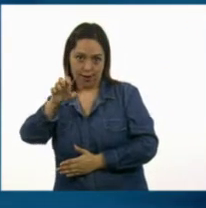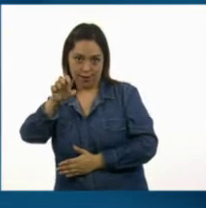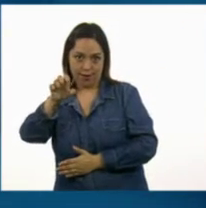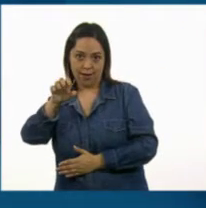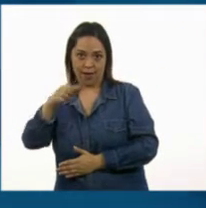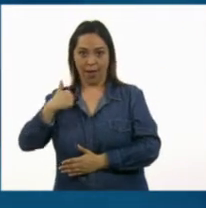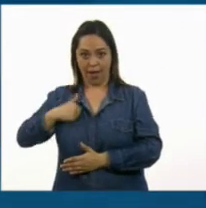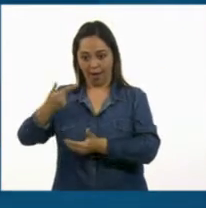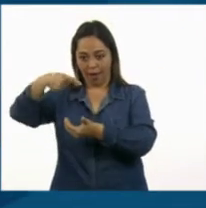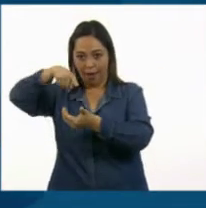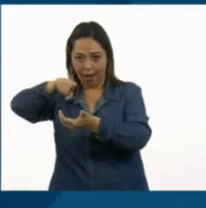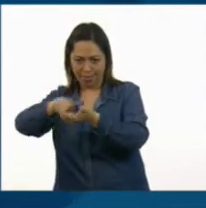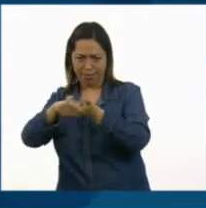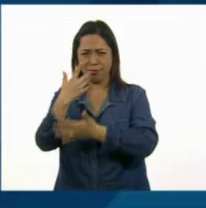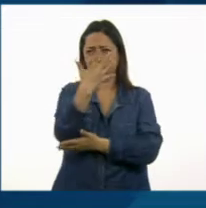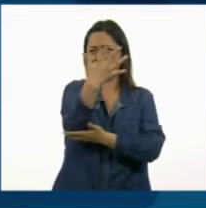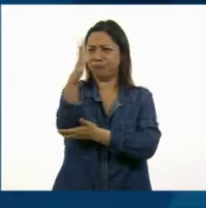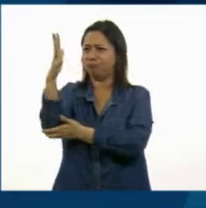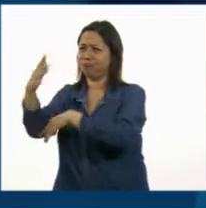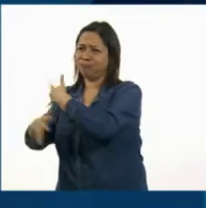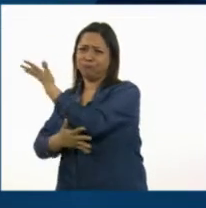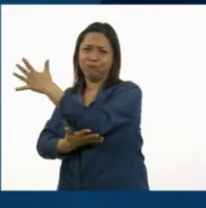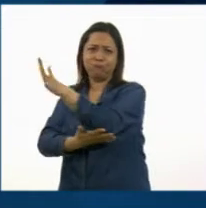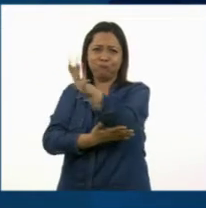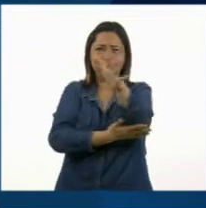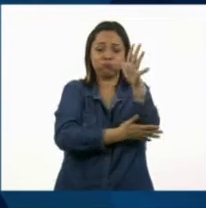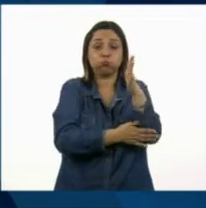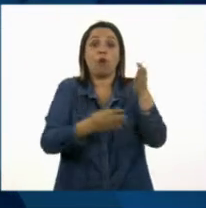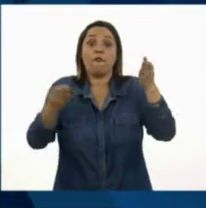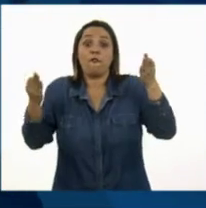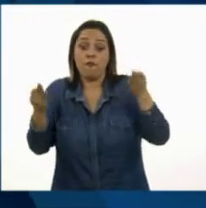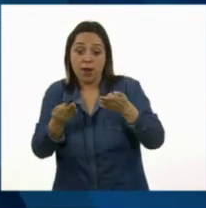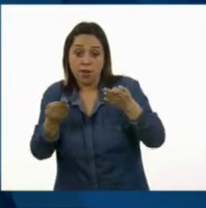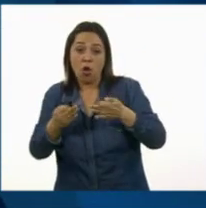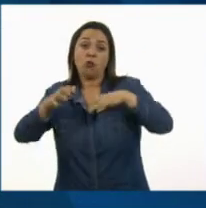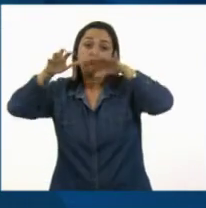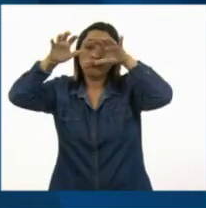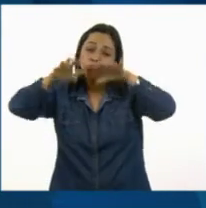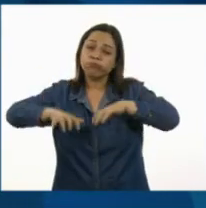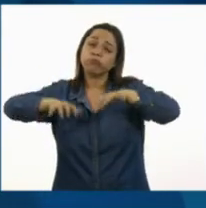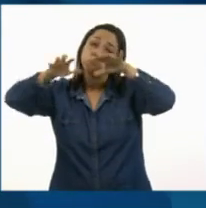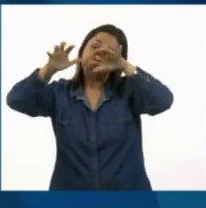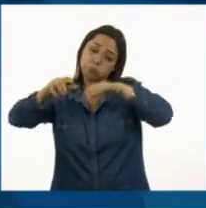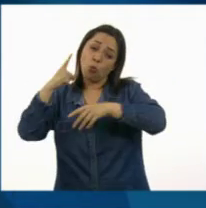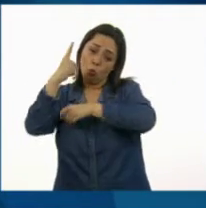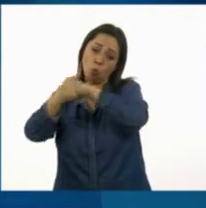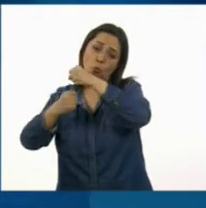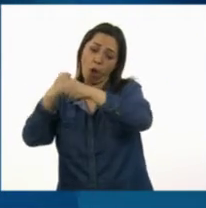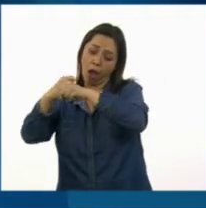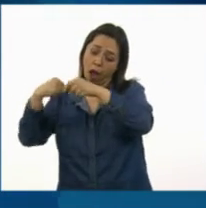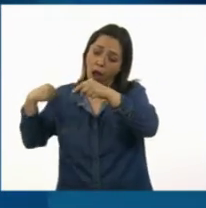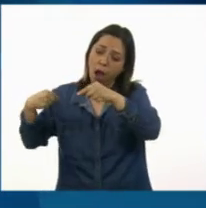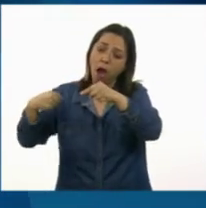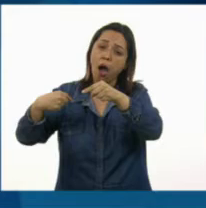ciudad rodeada de bosques. Su clima es frío y lluvioso todo el año. Sin embargo, al llegar se sentía